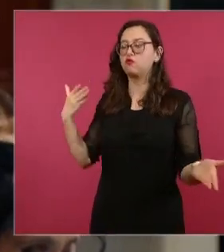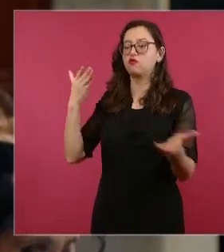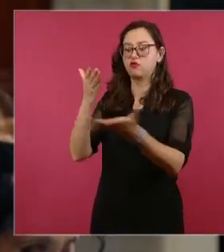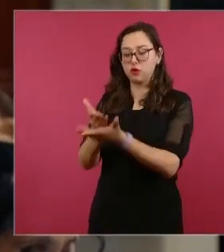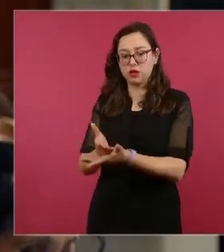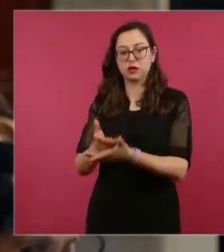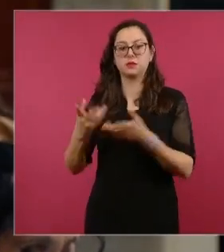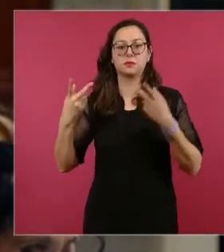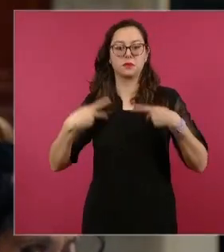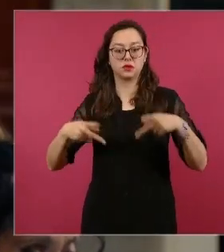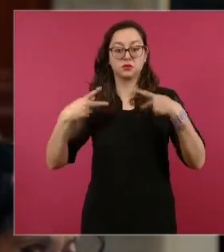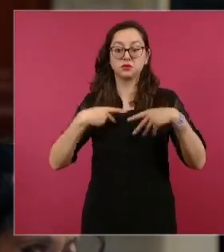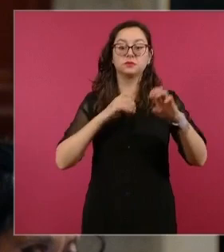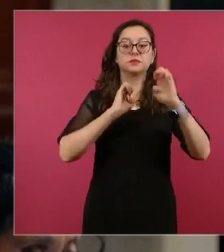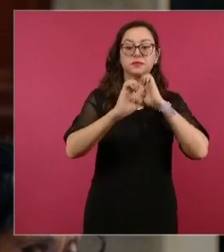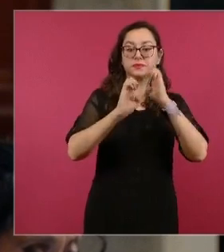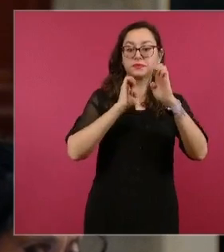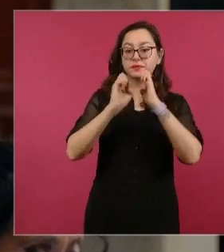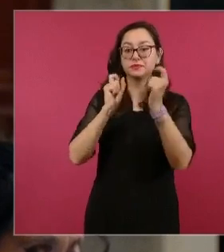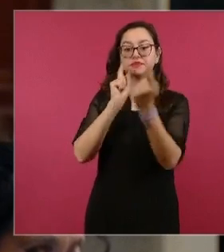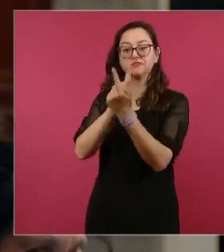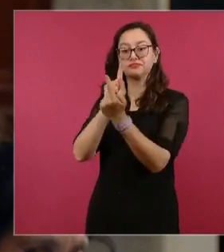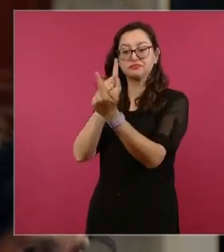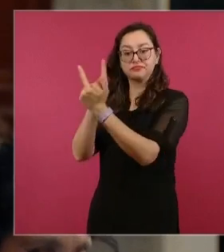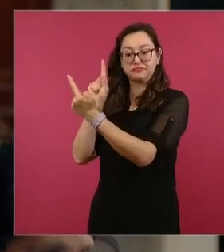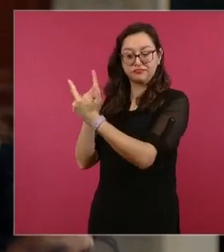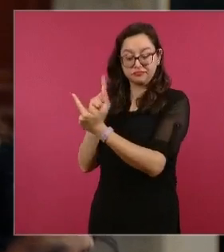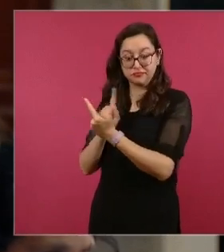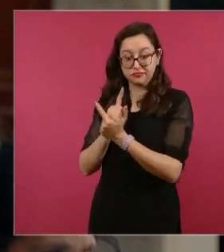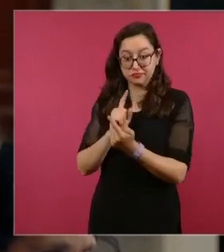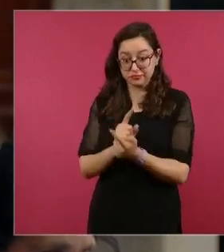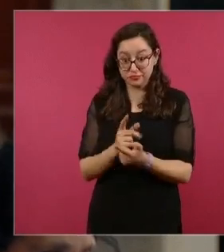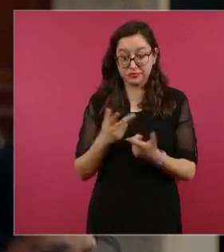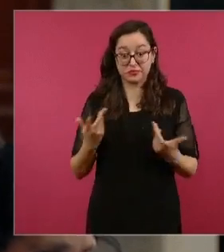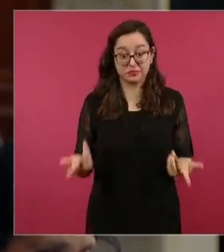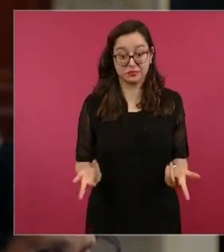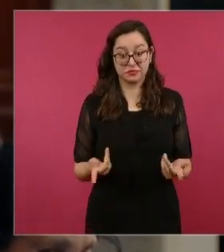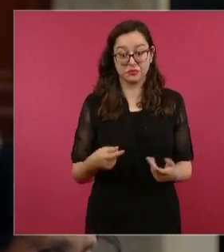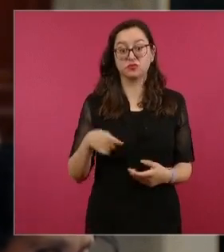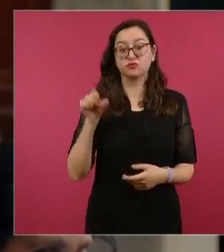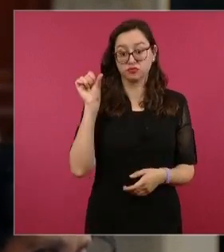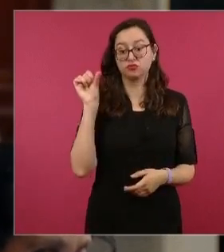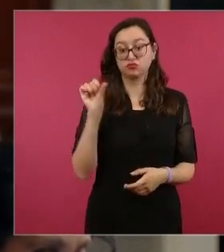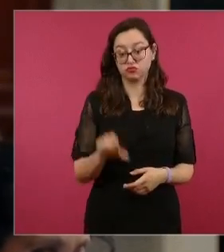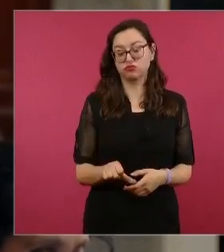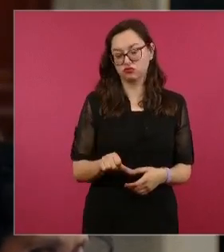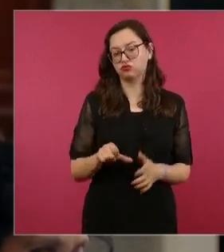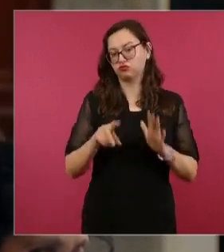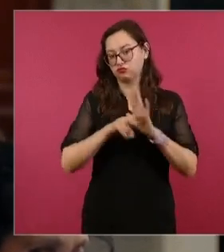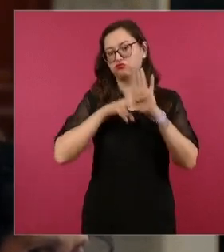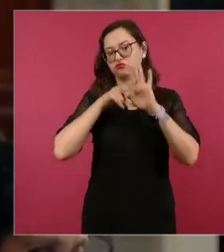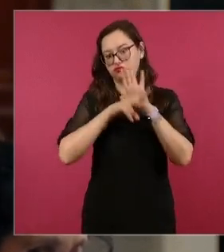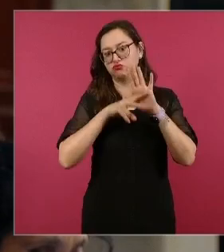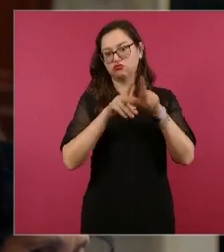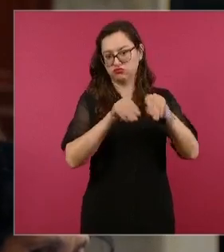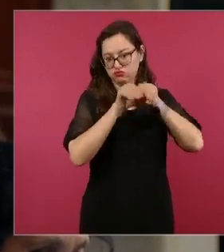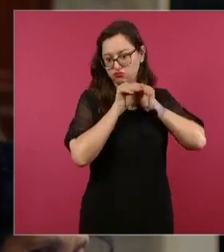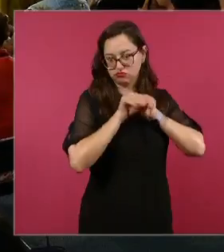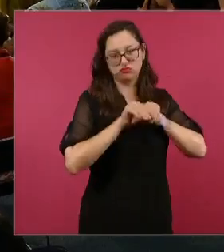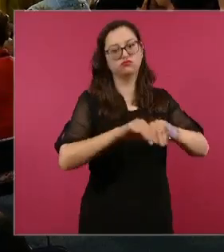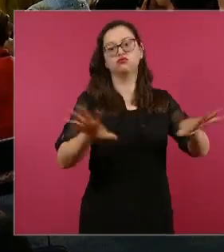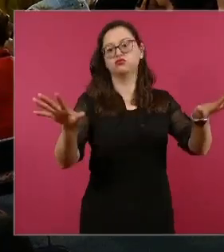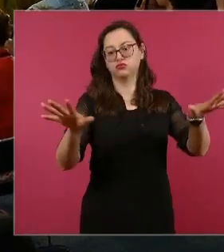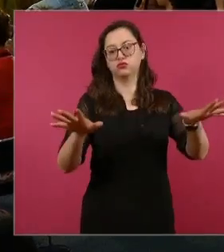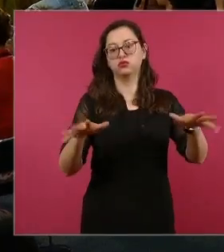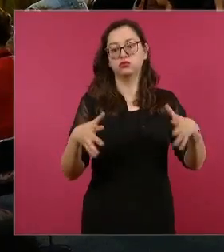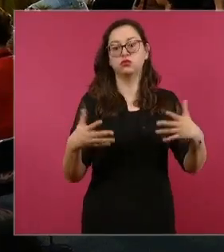en este acto y pues hoy vamos a publicar un reportaje ya con los testimonios